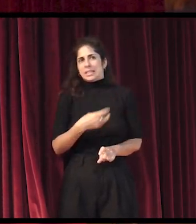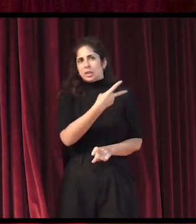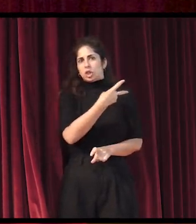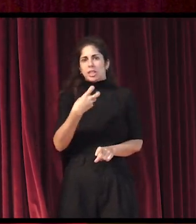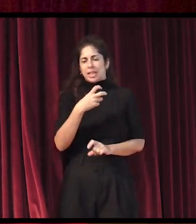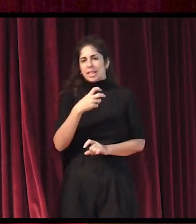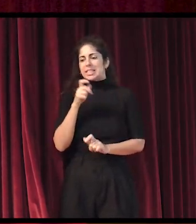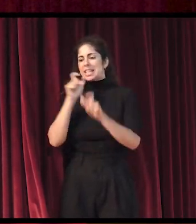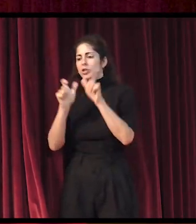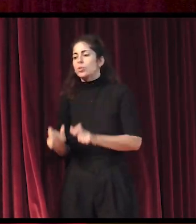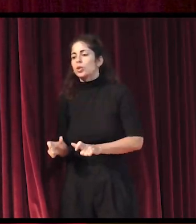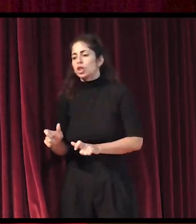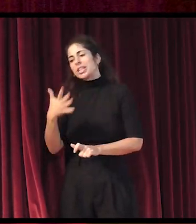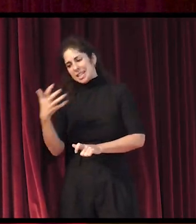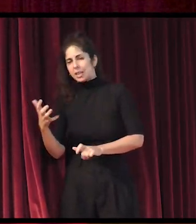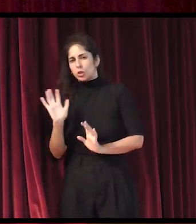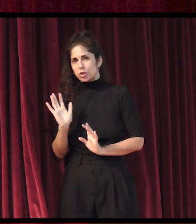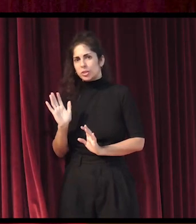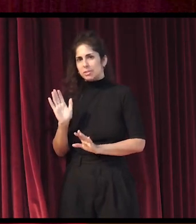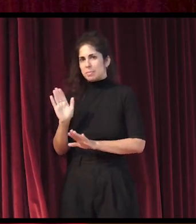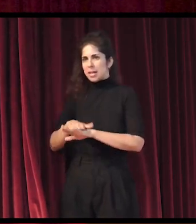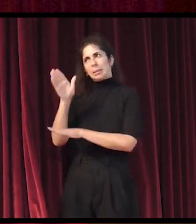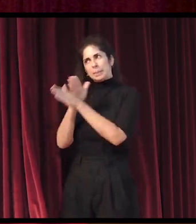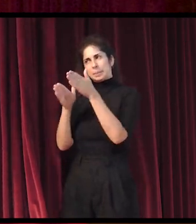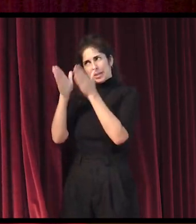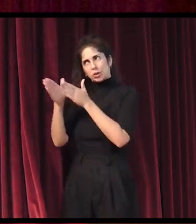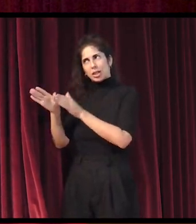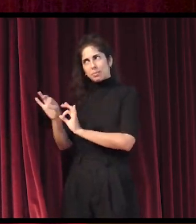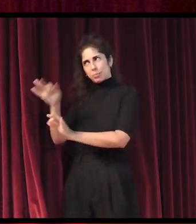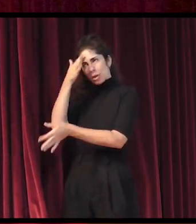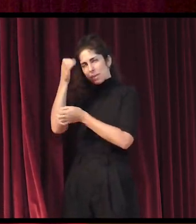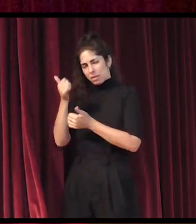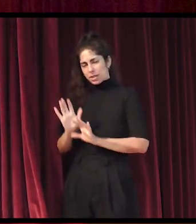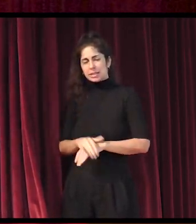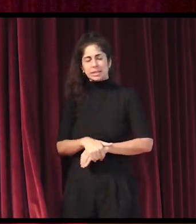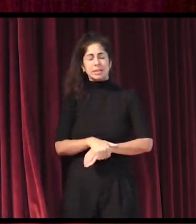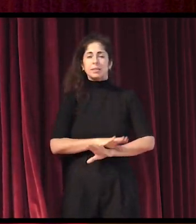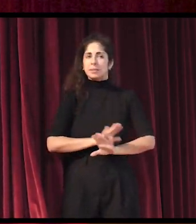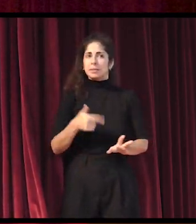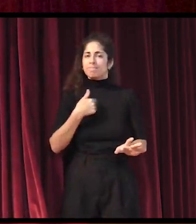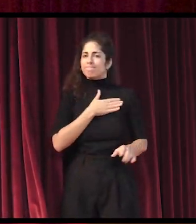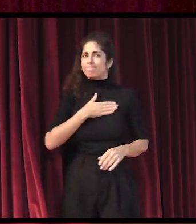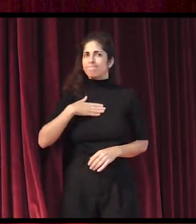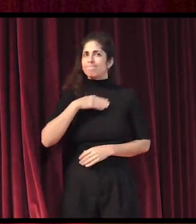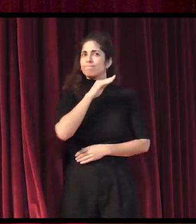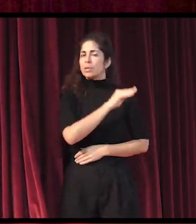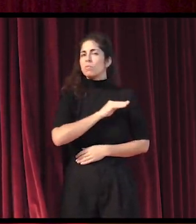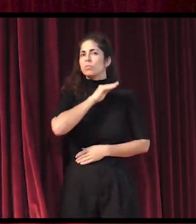500 insultos más o menos dirigidos a diferentes personas. Por un lado, te quería preguntar,